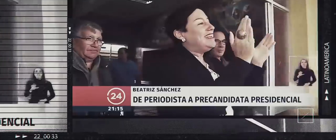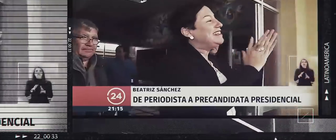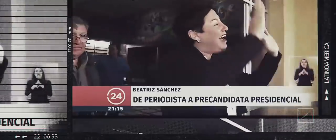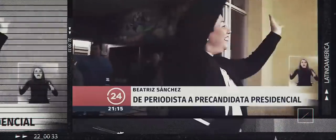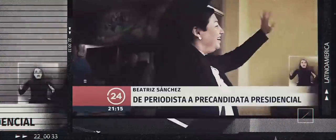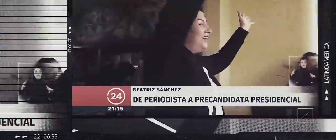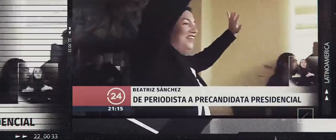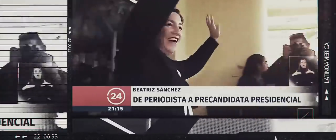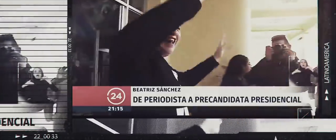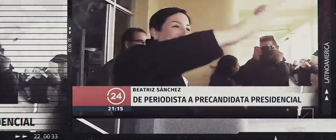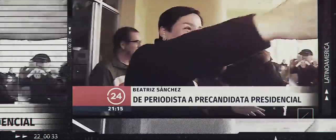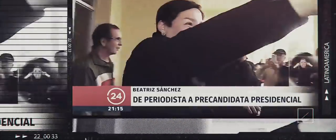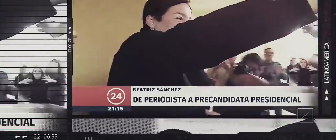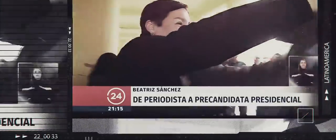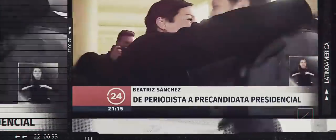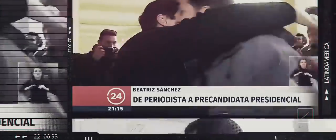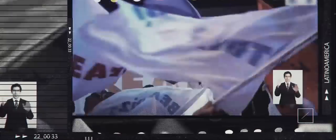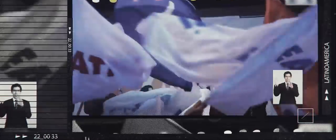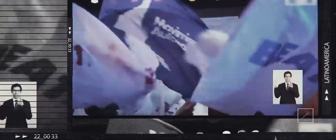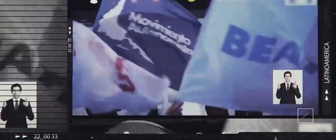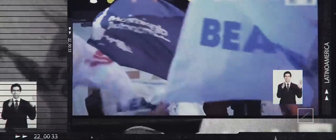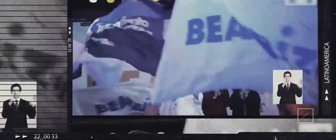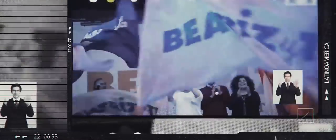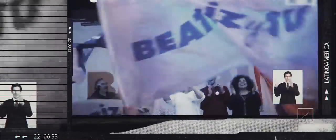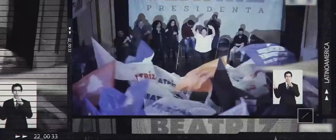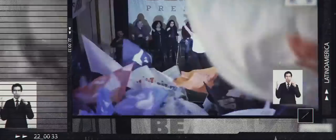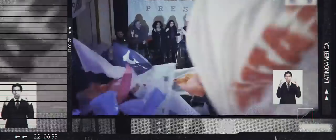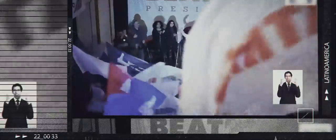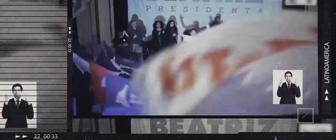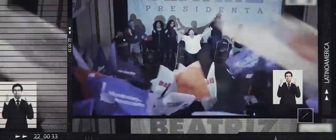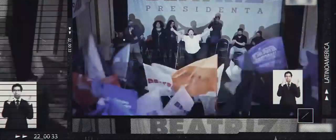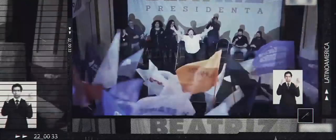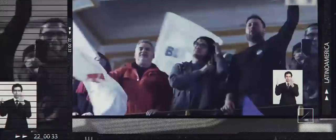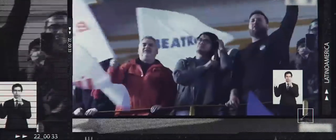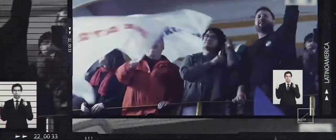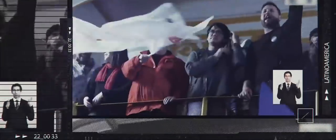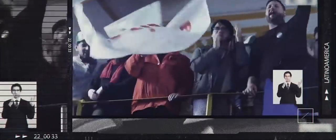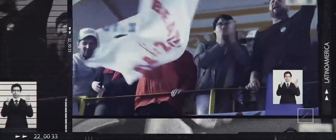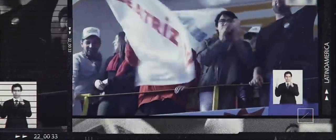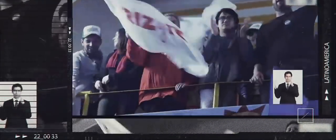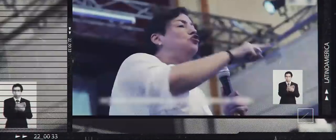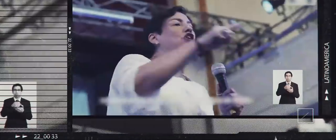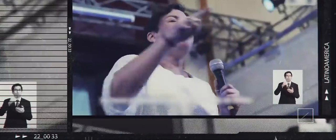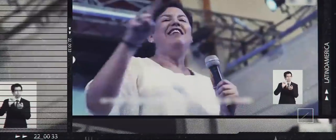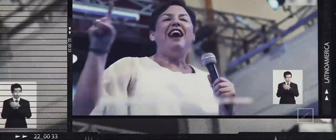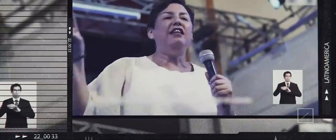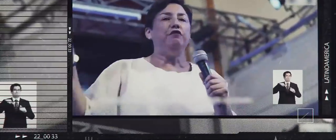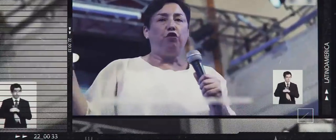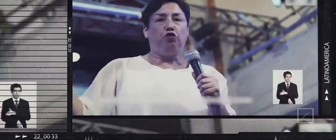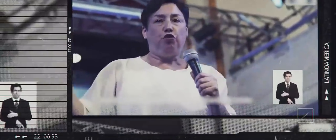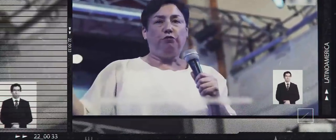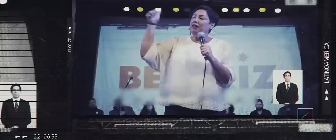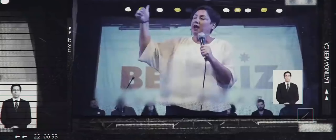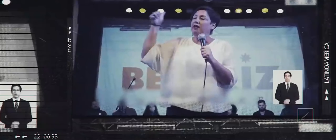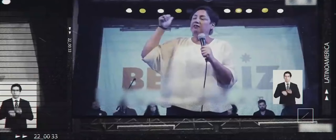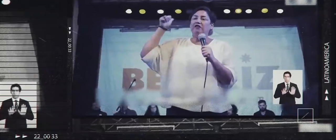emergente de la izquierda chilena. Beatriz ha sido candidata a presidenta por el Frente Amplio en las últimas elecciones que